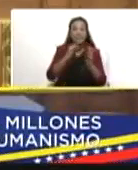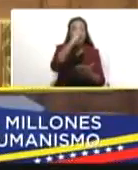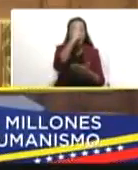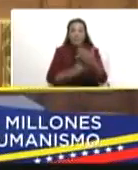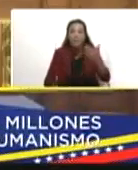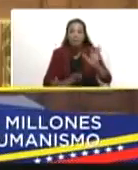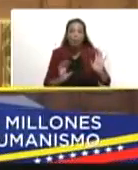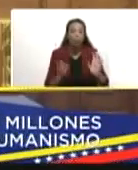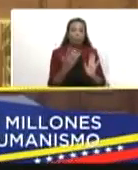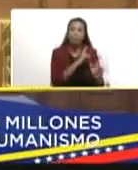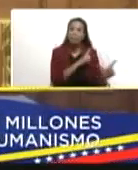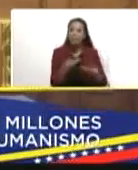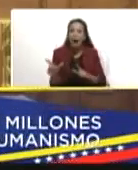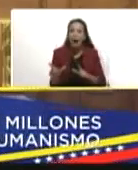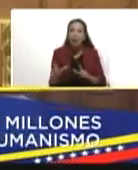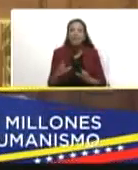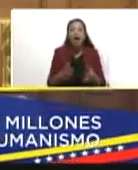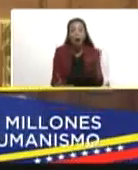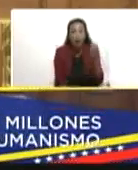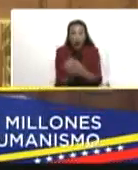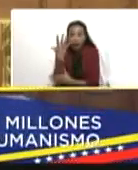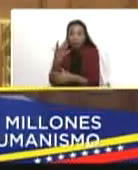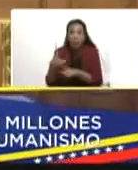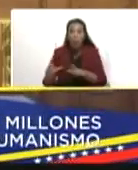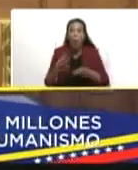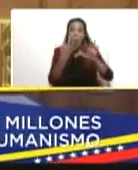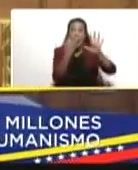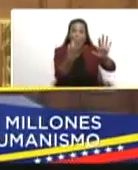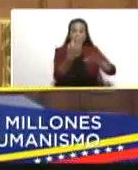mujeres y se han conformado